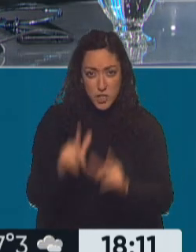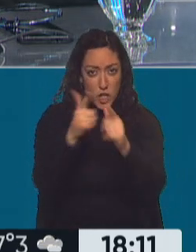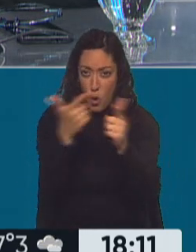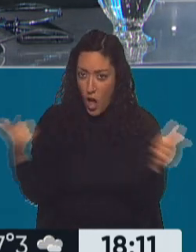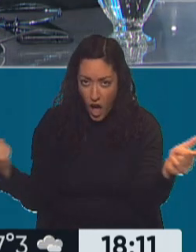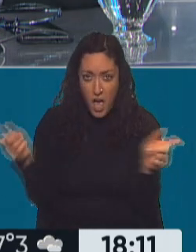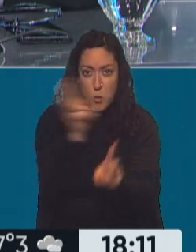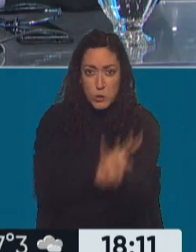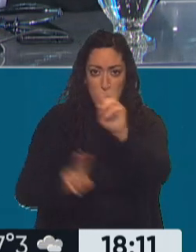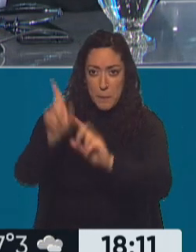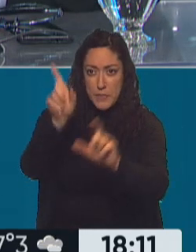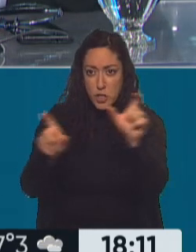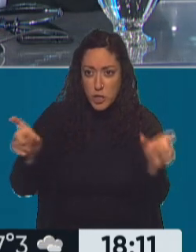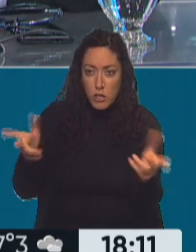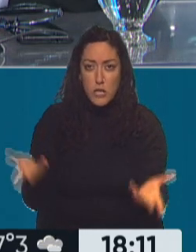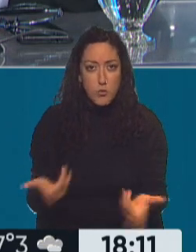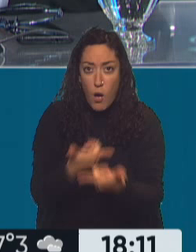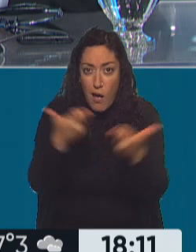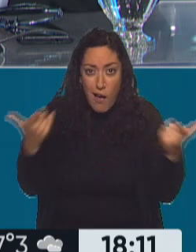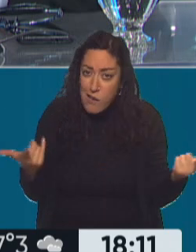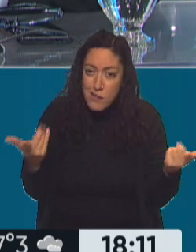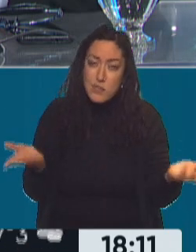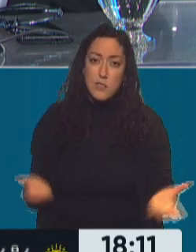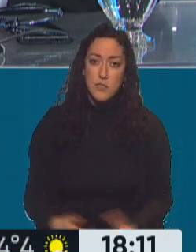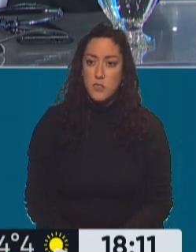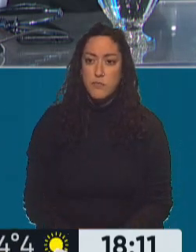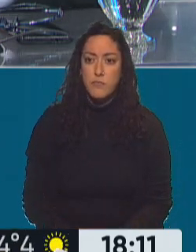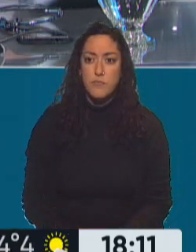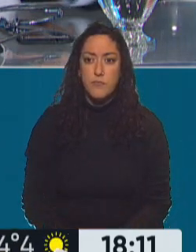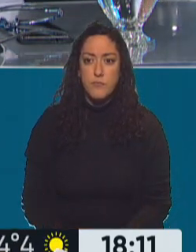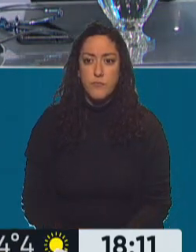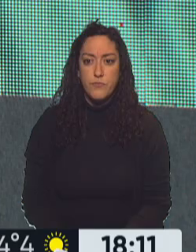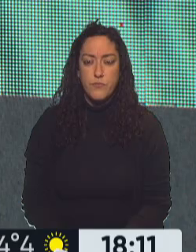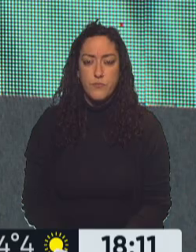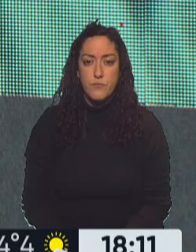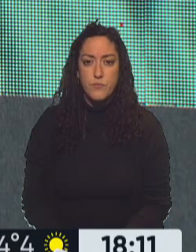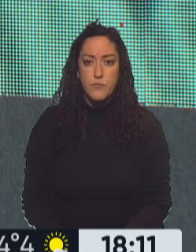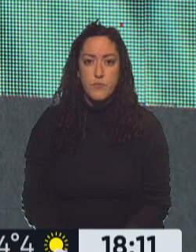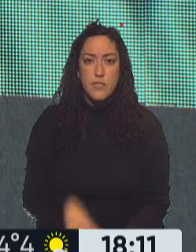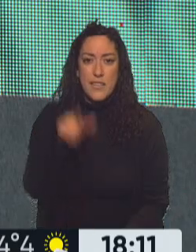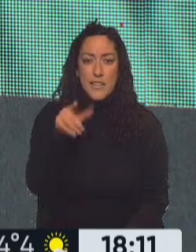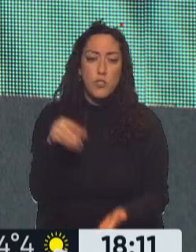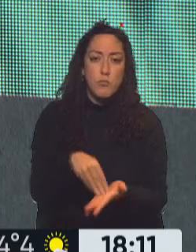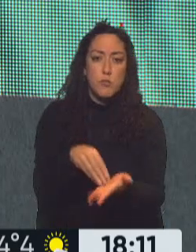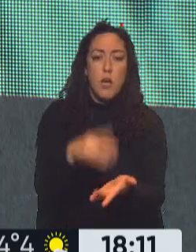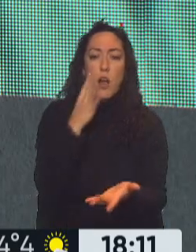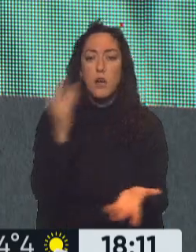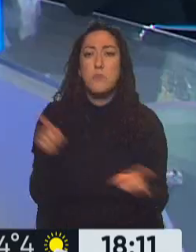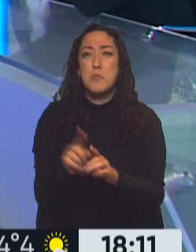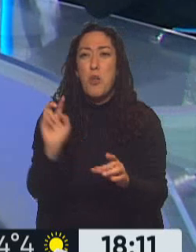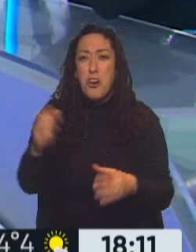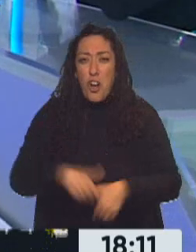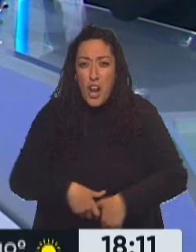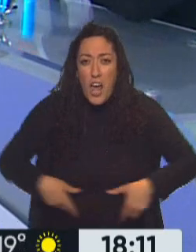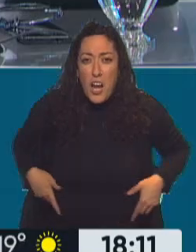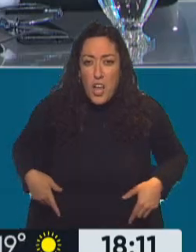claro, busquen a alguien, sí, por lo menos claro, lo declaren sí, la es algo, es algo la más, de prisión. Es algo más que el señor ese con los... Obviamente.